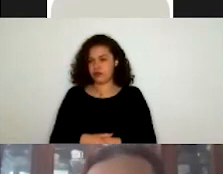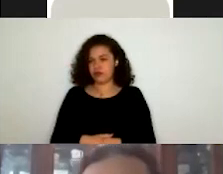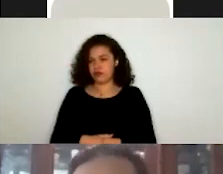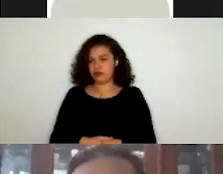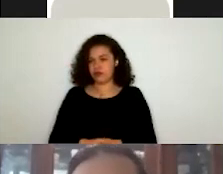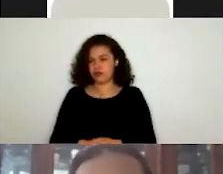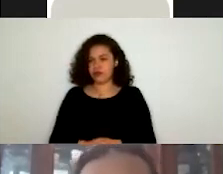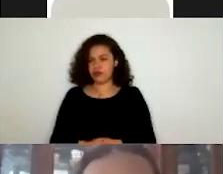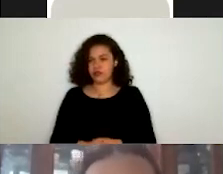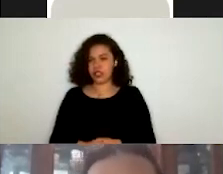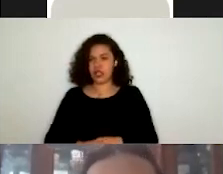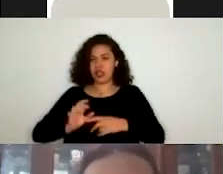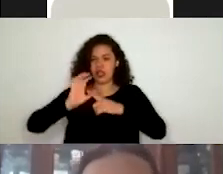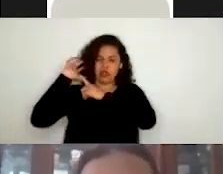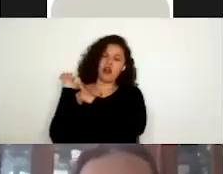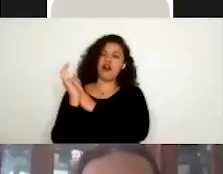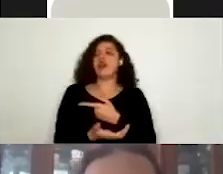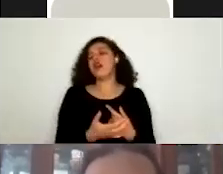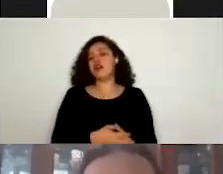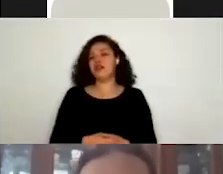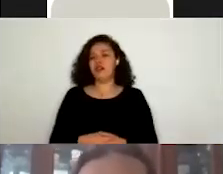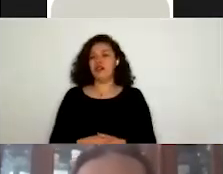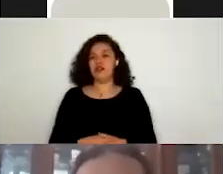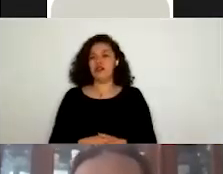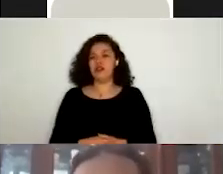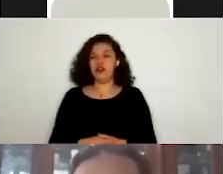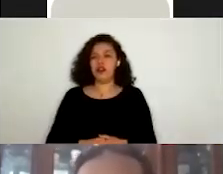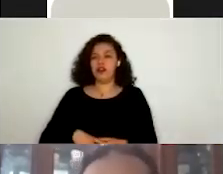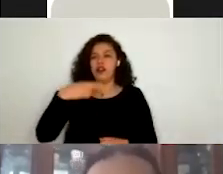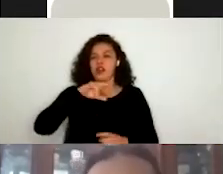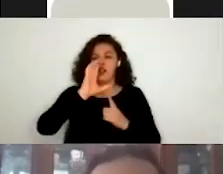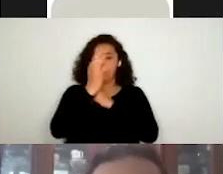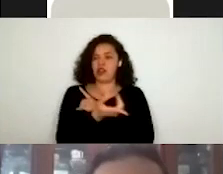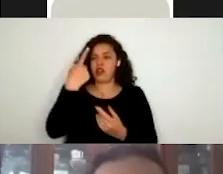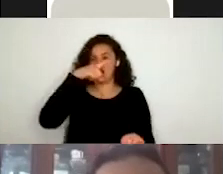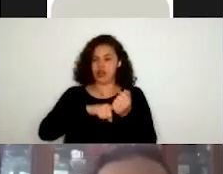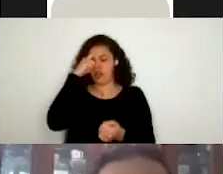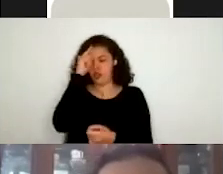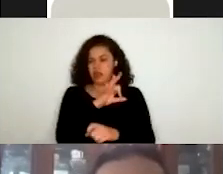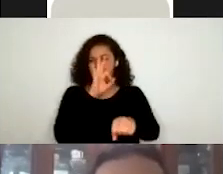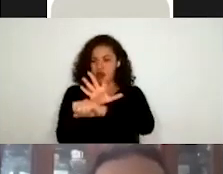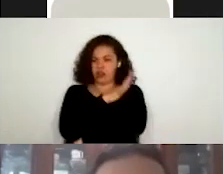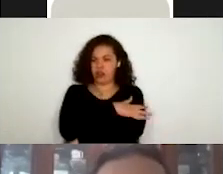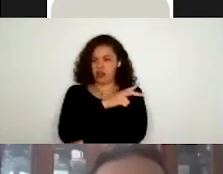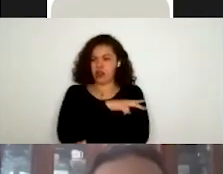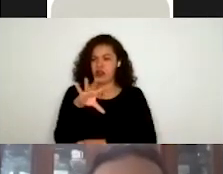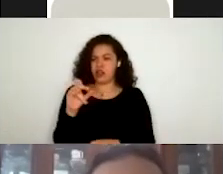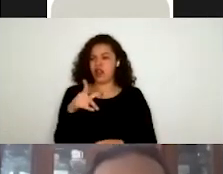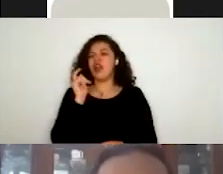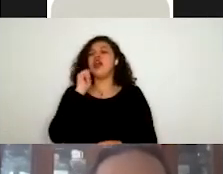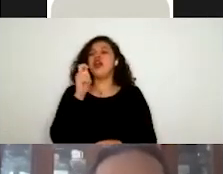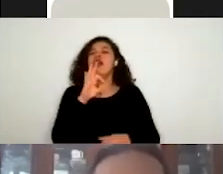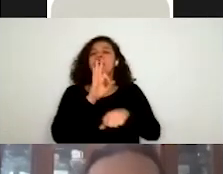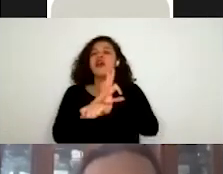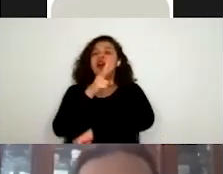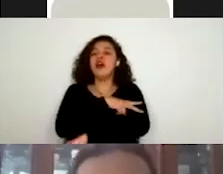Comité. Se le va a llamar comité al Comité Interno de Protección Civil. ¿Y qué es el Comité Interno de